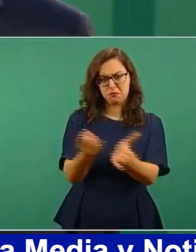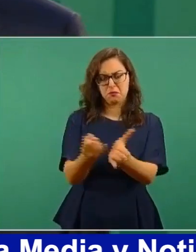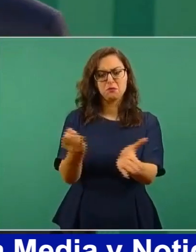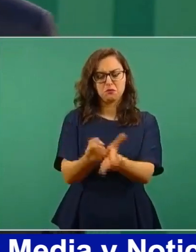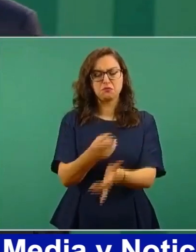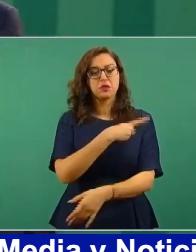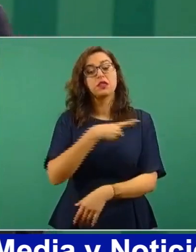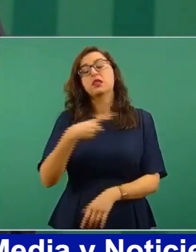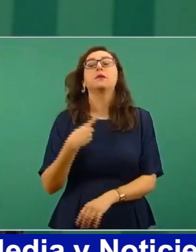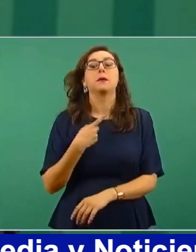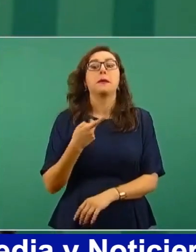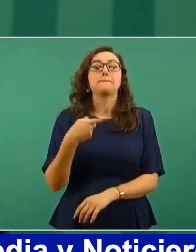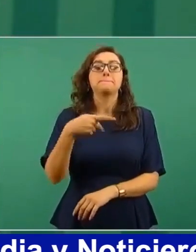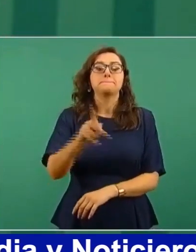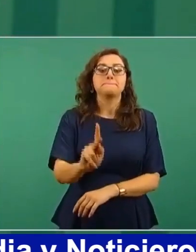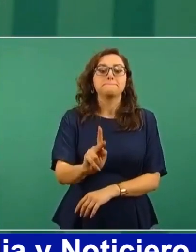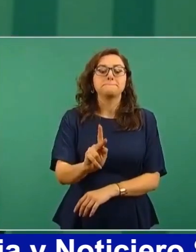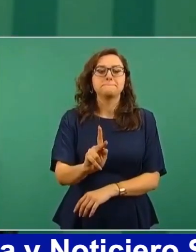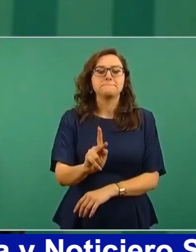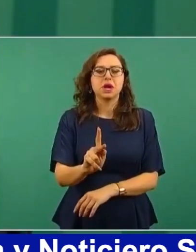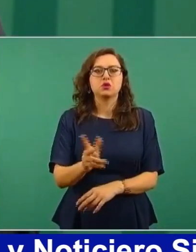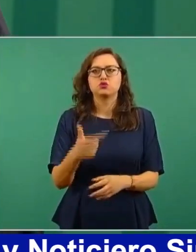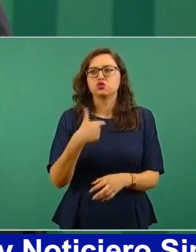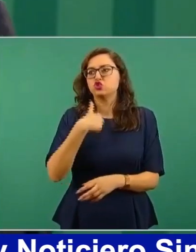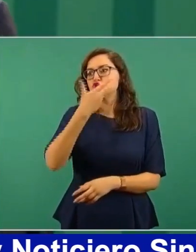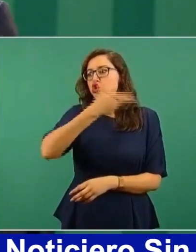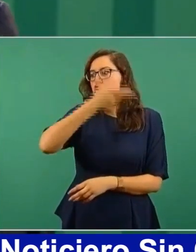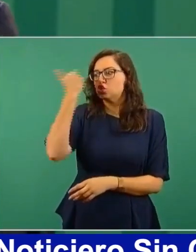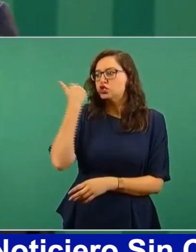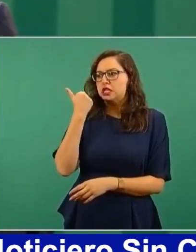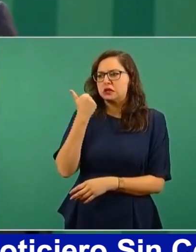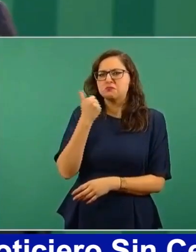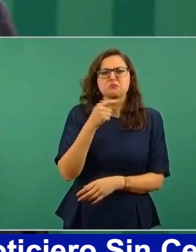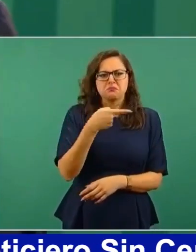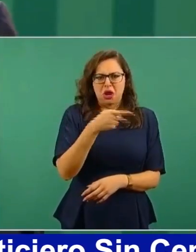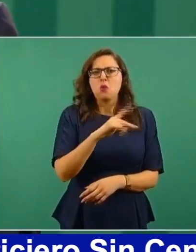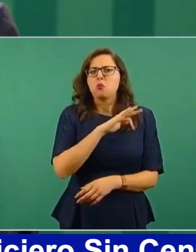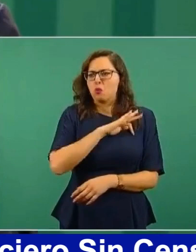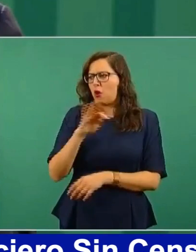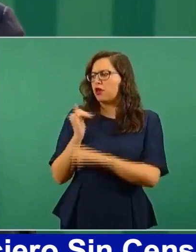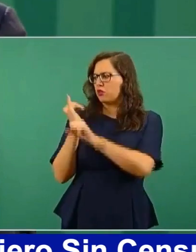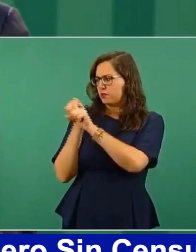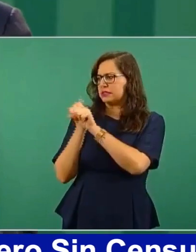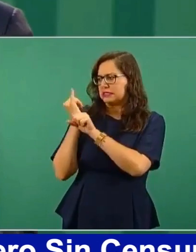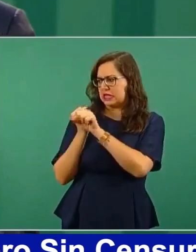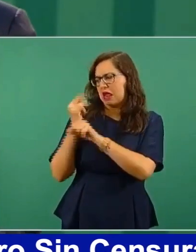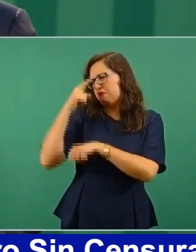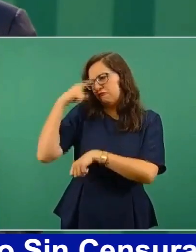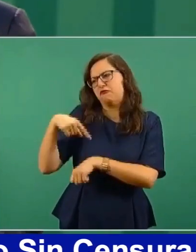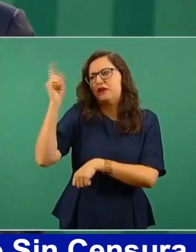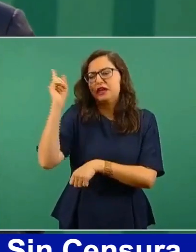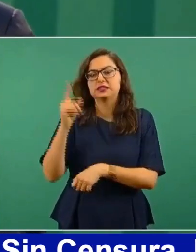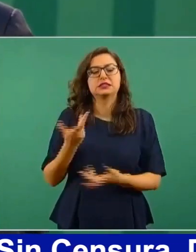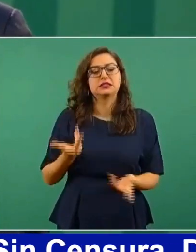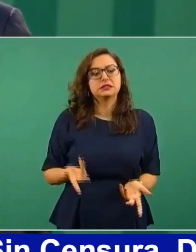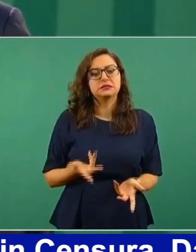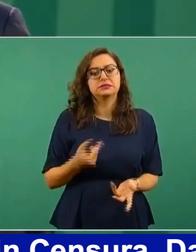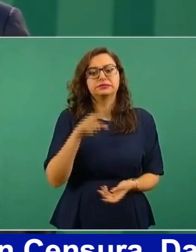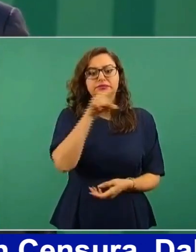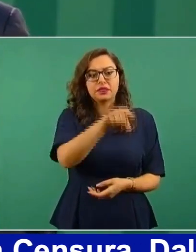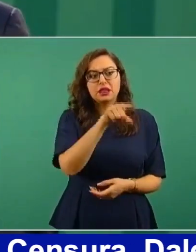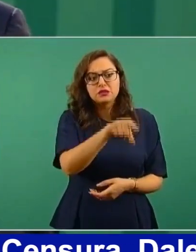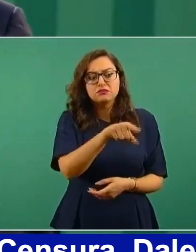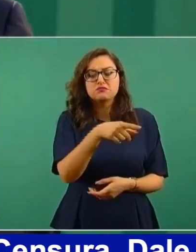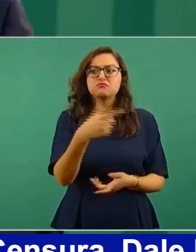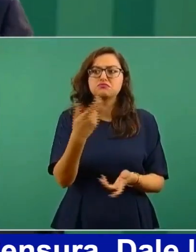tengan, y eso es fácil de conocerlo, deudas con… Nota